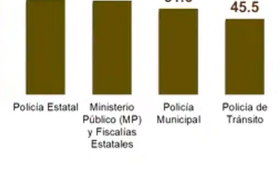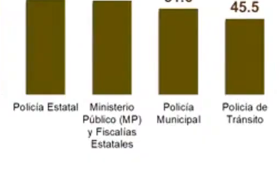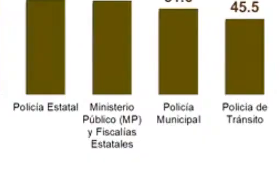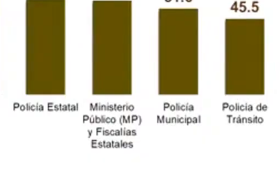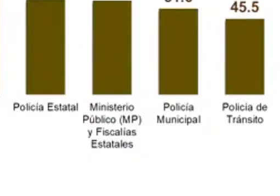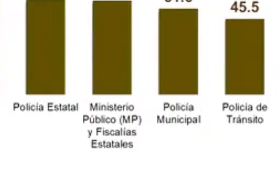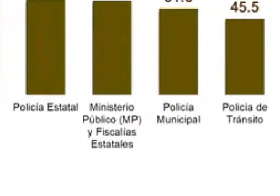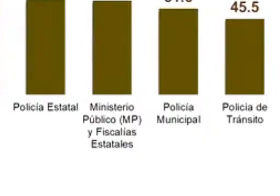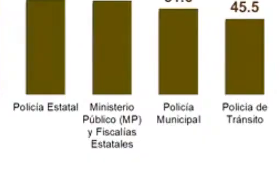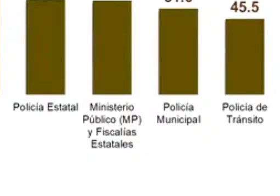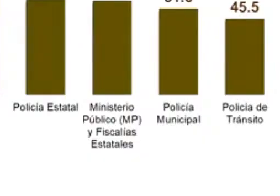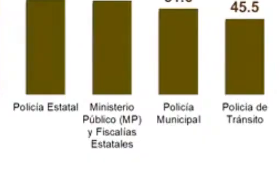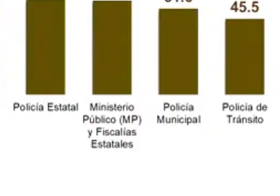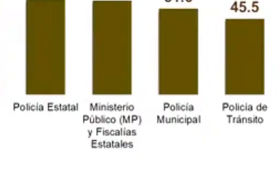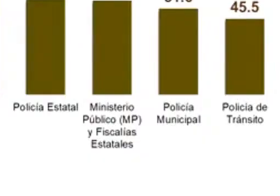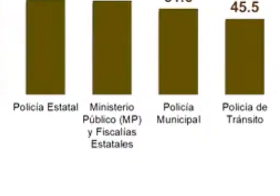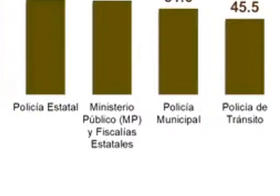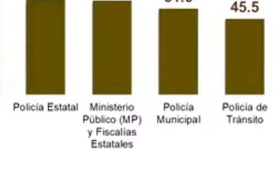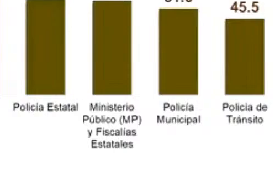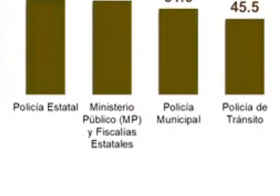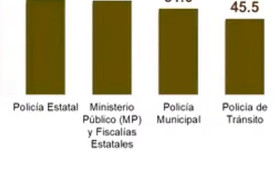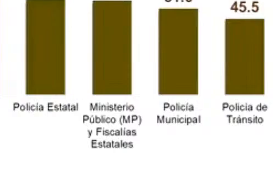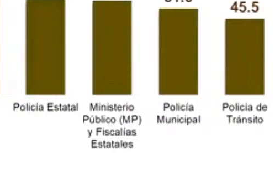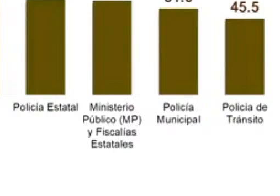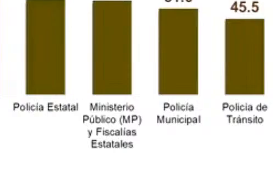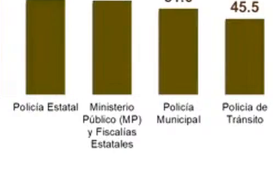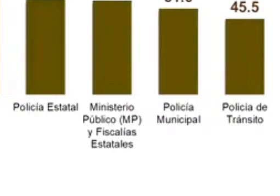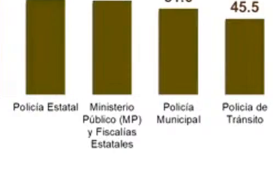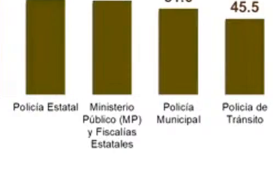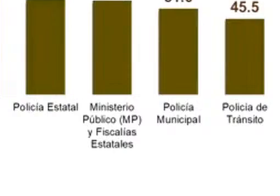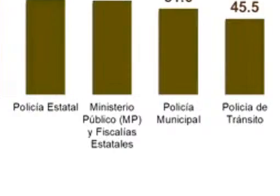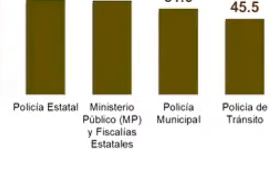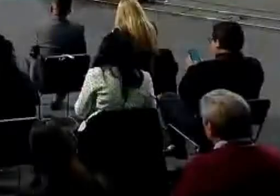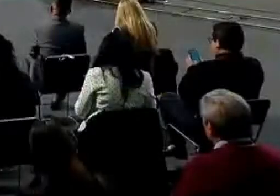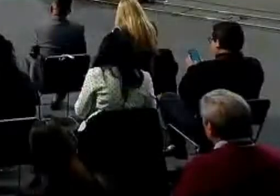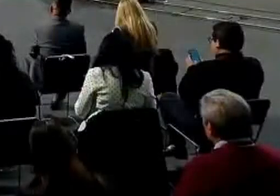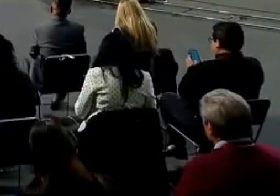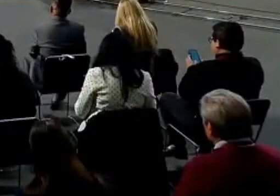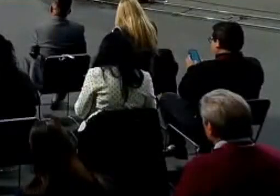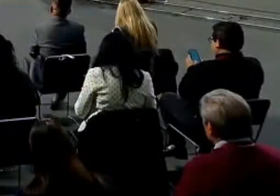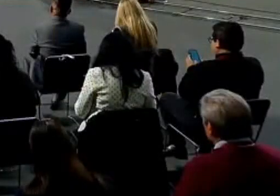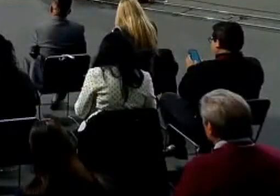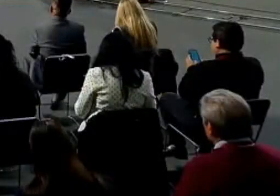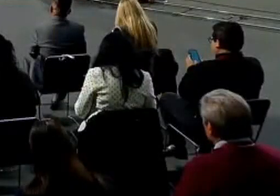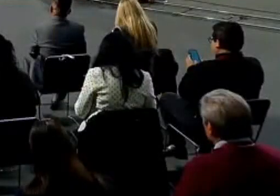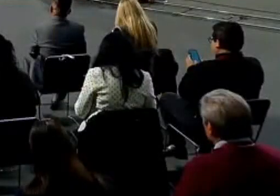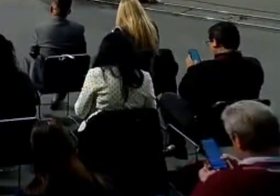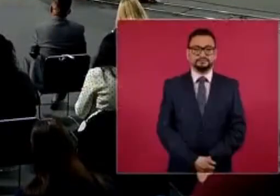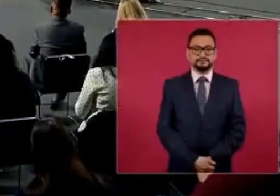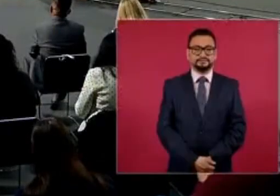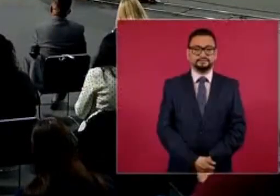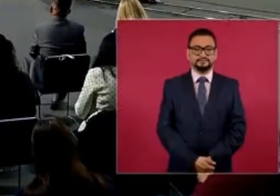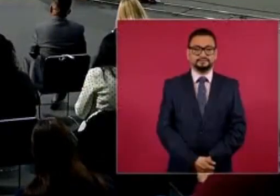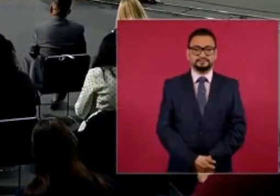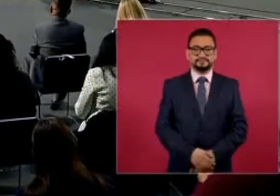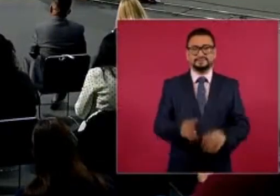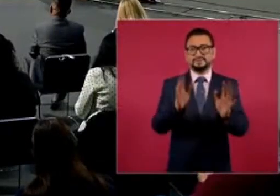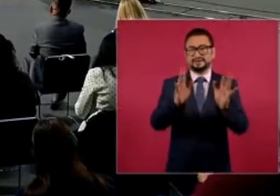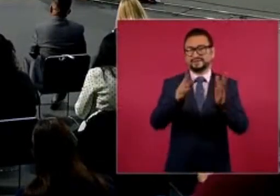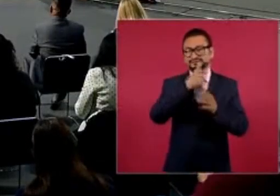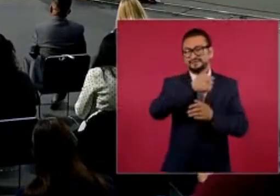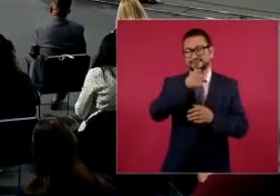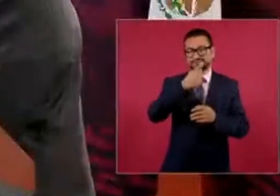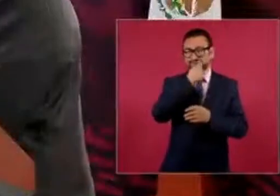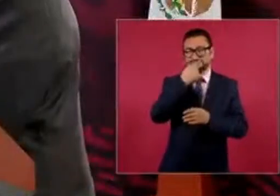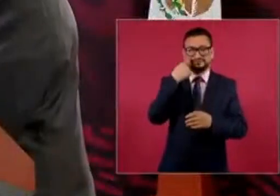Policía de Tránsito, 45.5. Ahí es percepción, Pepe. Ya se nos quedó eso de que